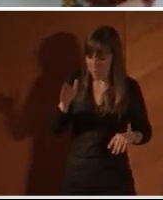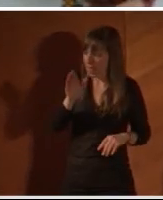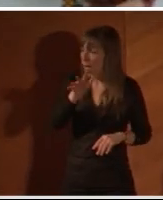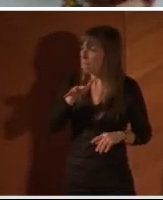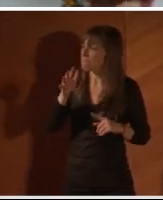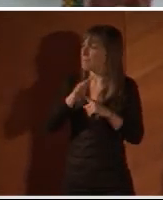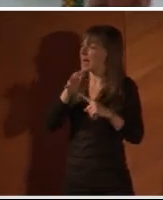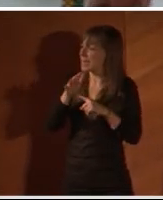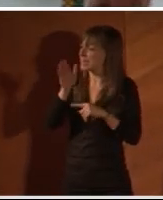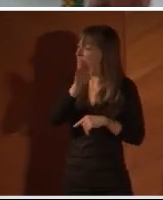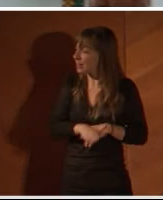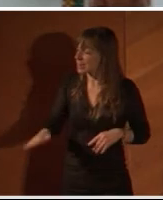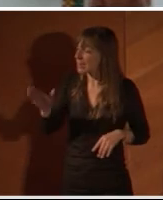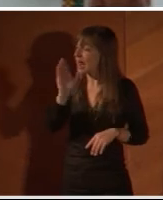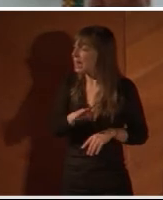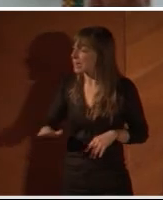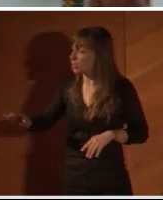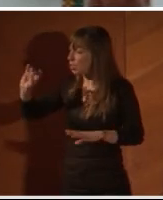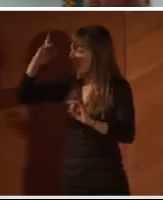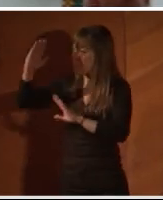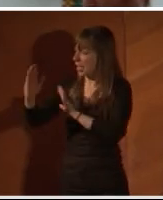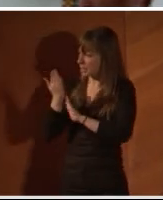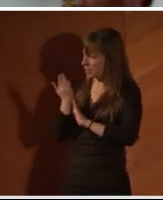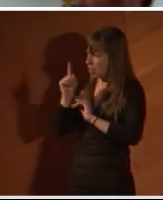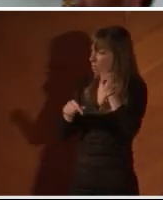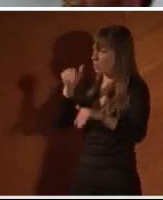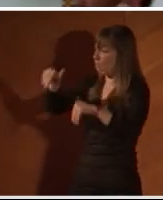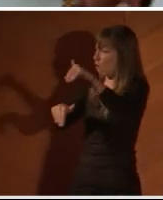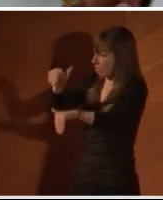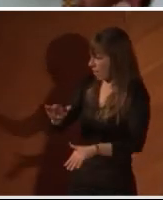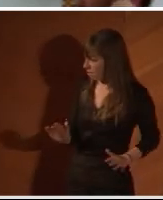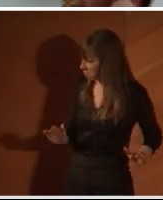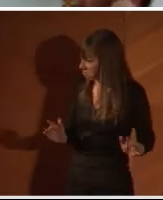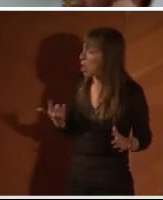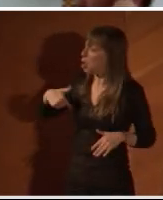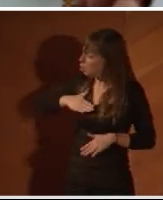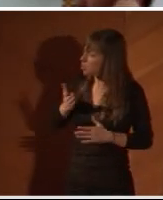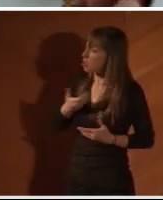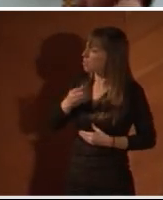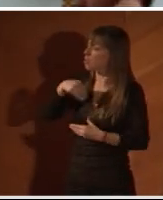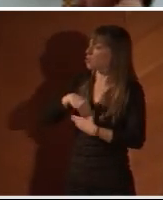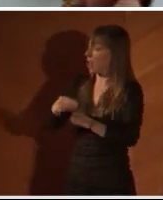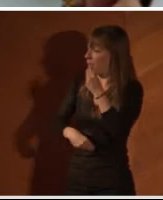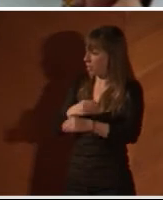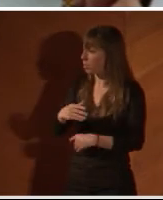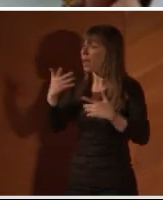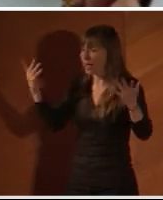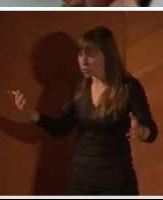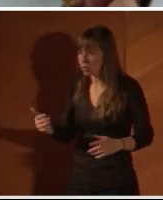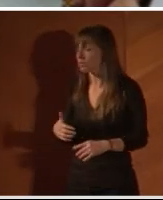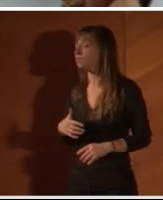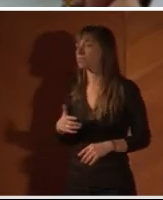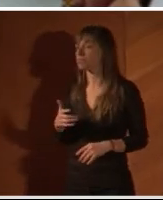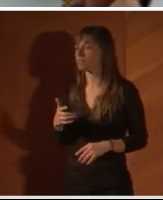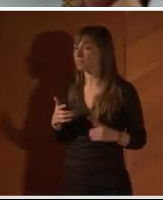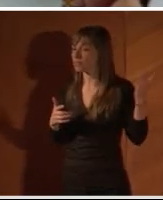los que proponen ideas y esas ideas se votan y al final, bueno, pues desde el ayuntamiento las llevamos a cabo. Entonces, con